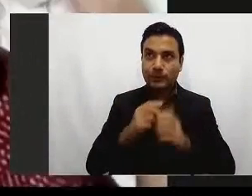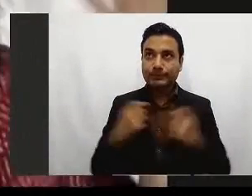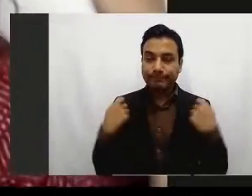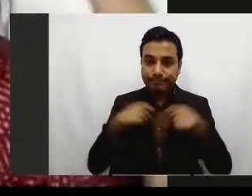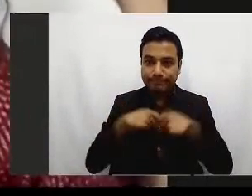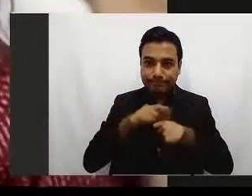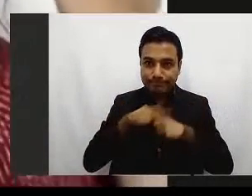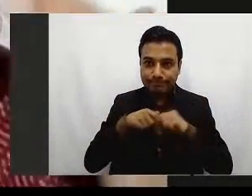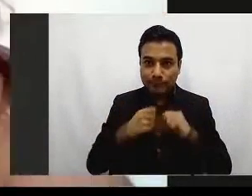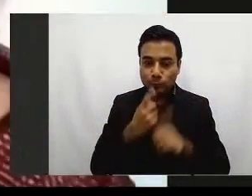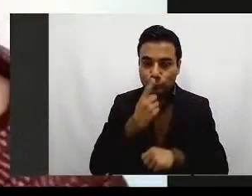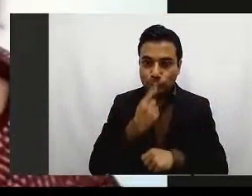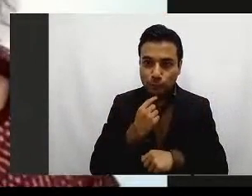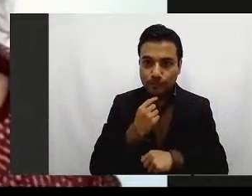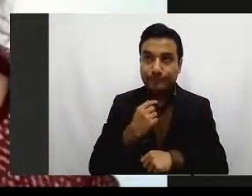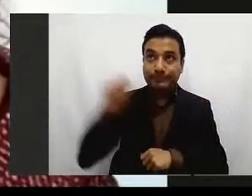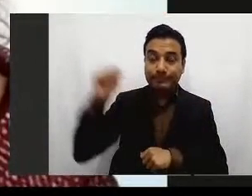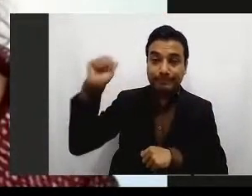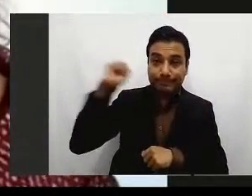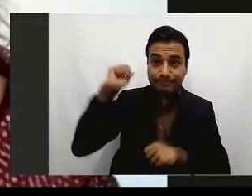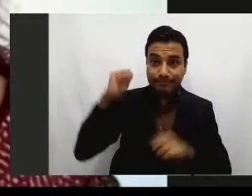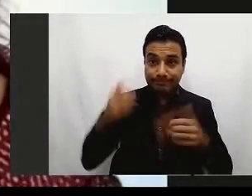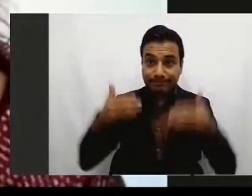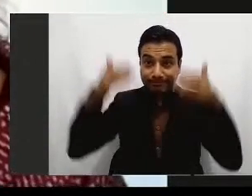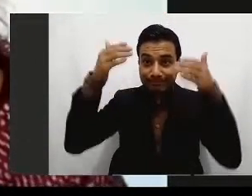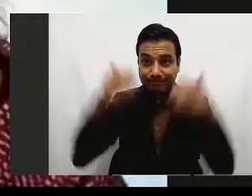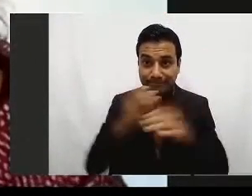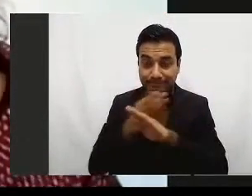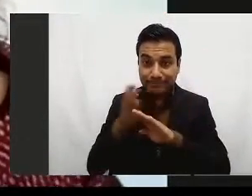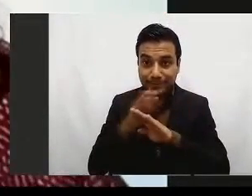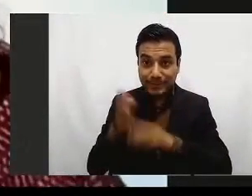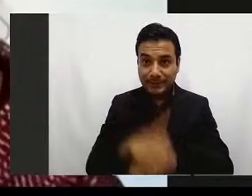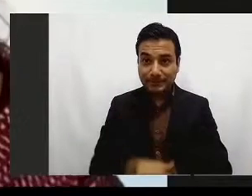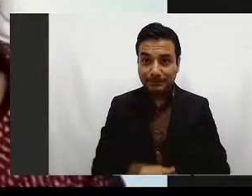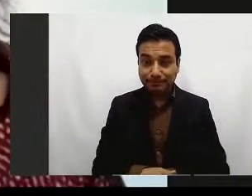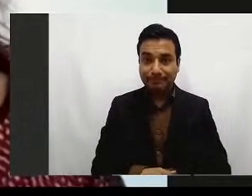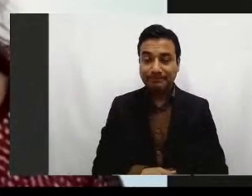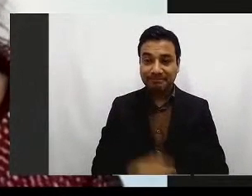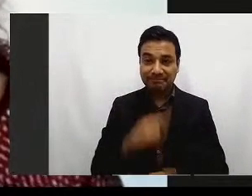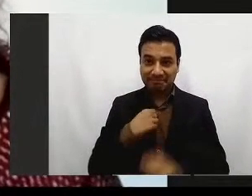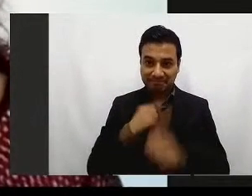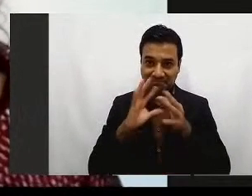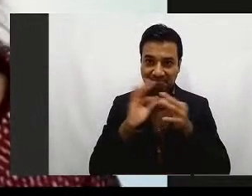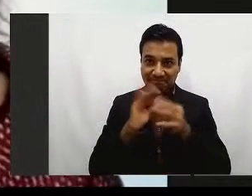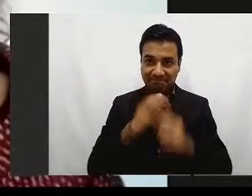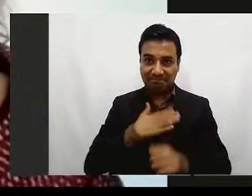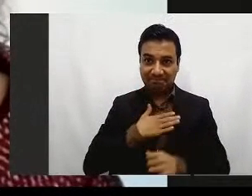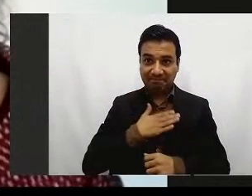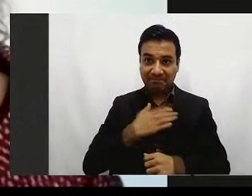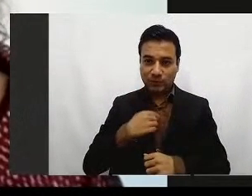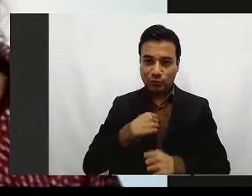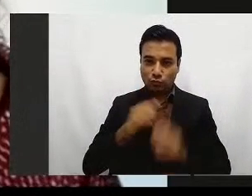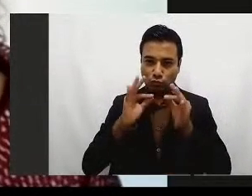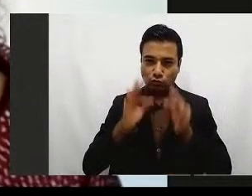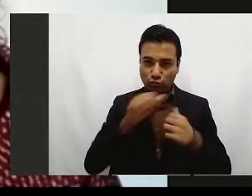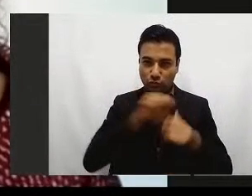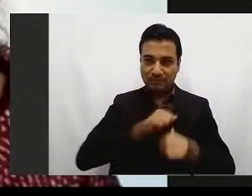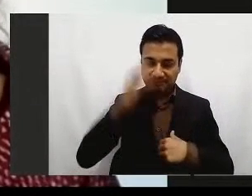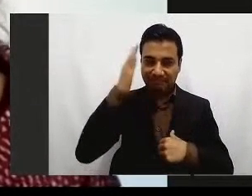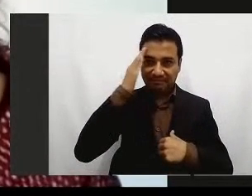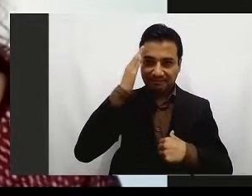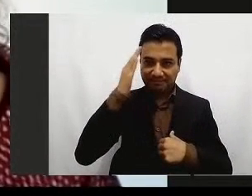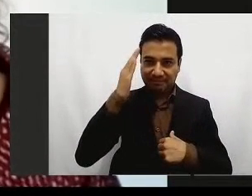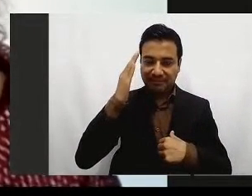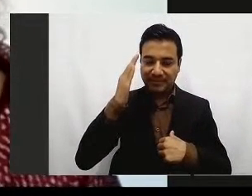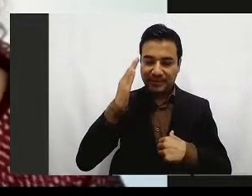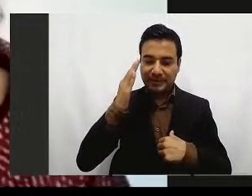estudio y atrás pues se ve una pared blanca. Les platico un poco de mí, yo soy gerente de proyectos de economía creativa y empresas sociales